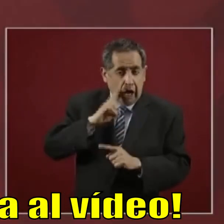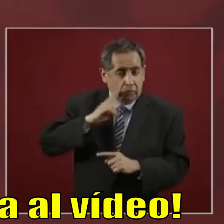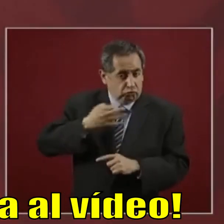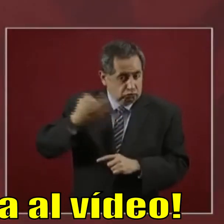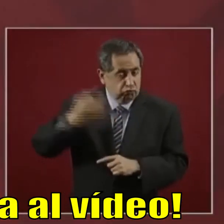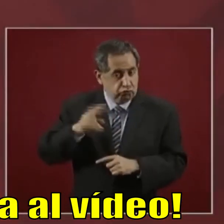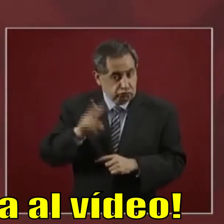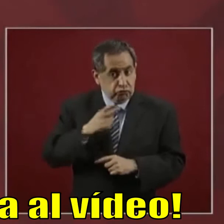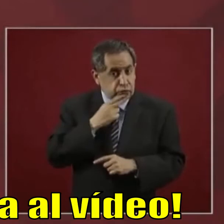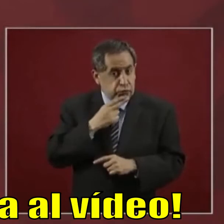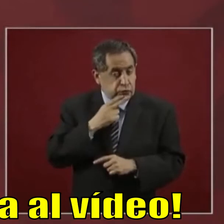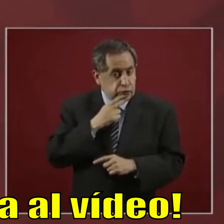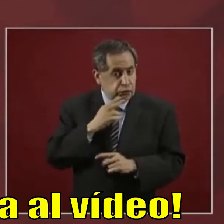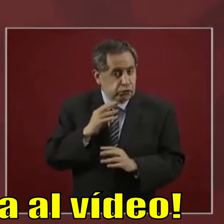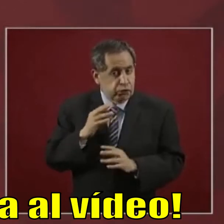de que